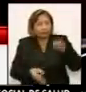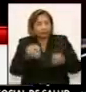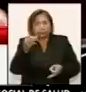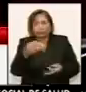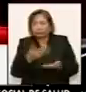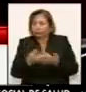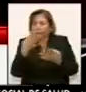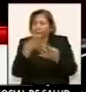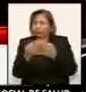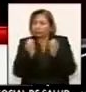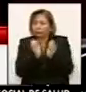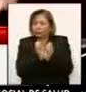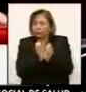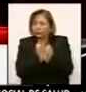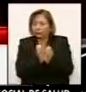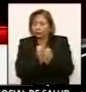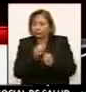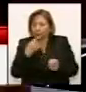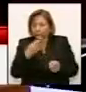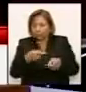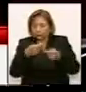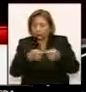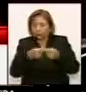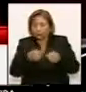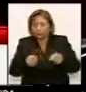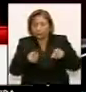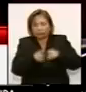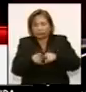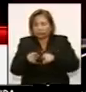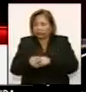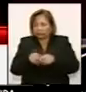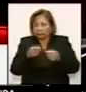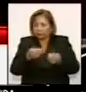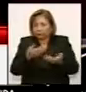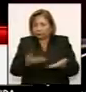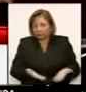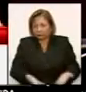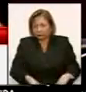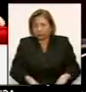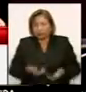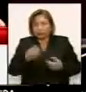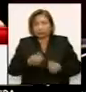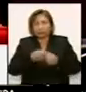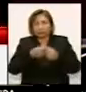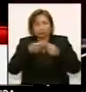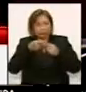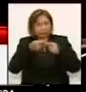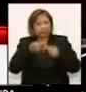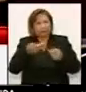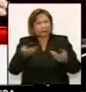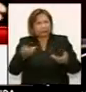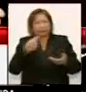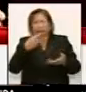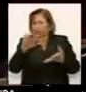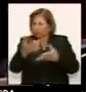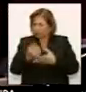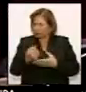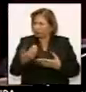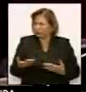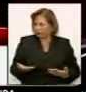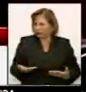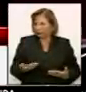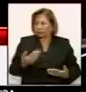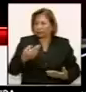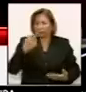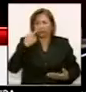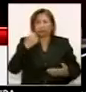y el señor está preso. Vamos a insistir con lo mismo, vamos a hacerlo hasta el último día de su vida, el día que le tapen el cajón lo va a seguir diciendo, de eso se va a agarrar,